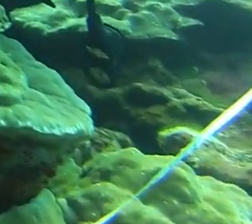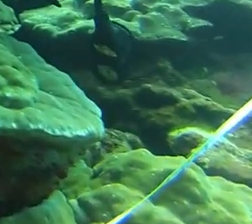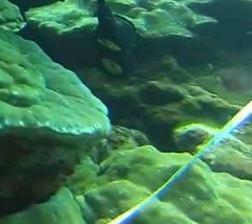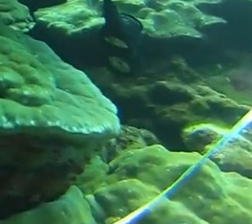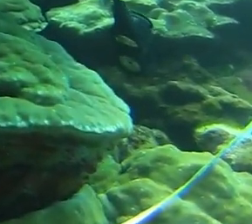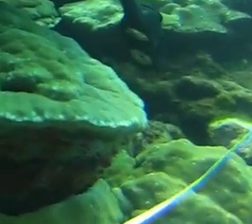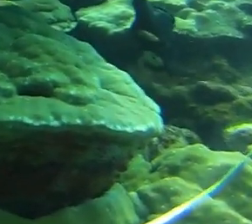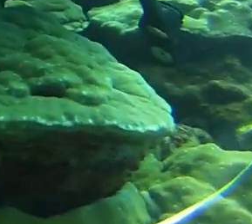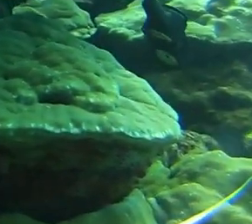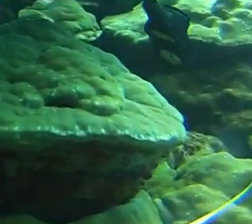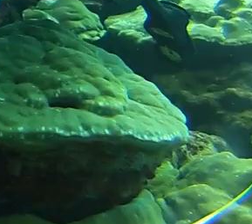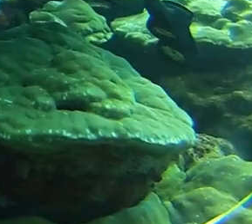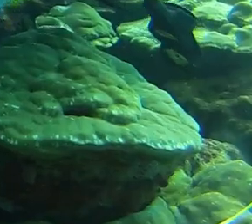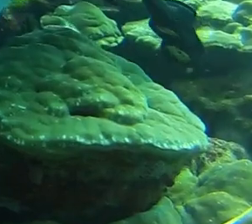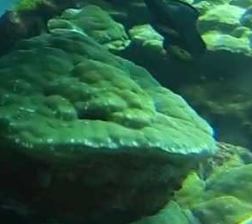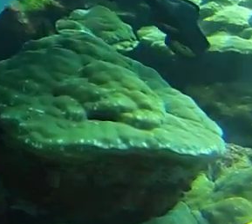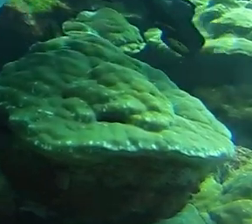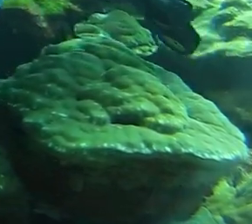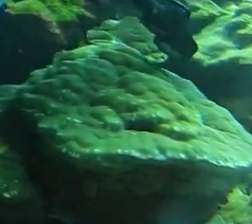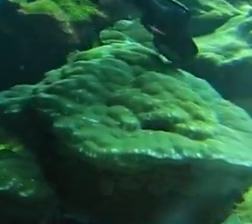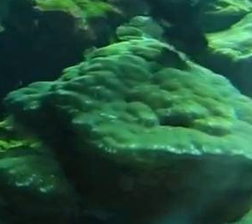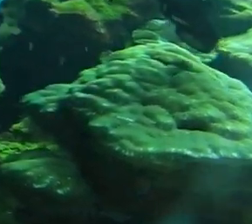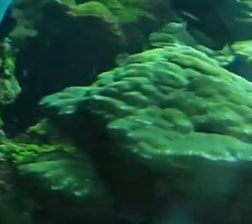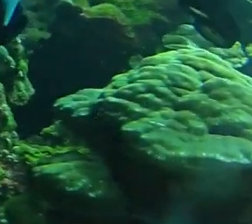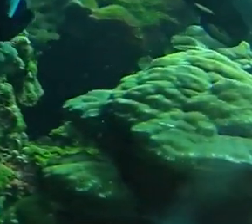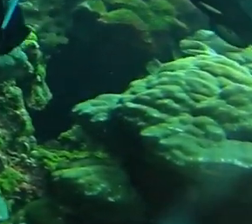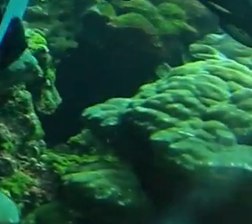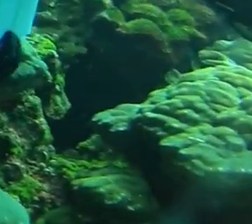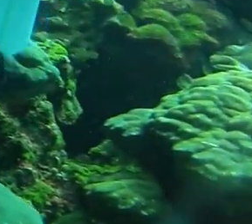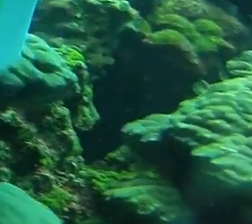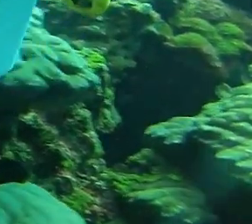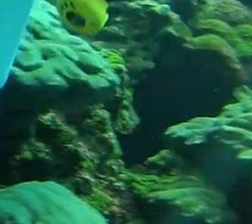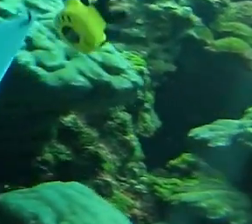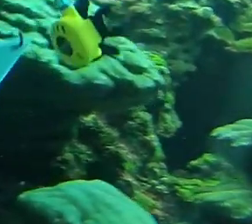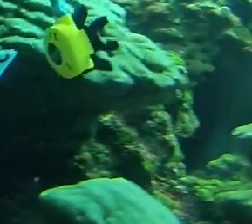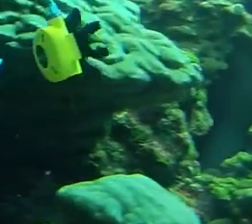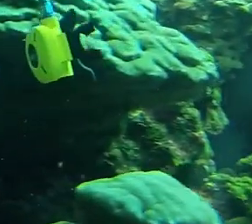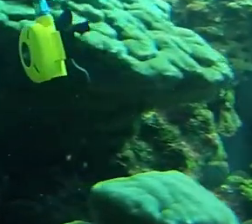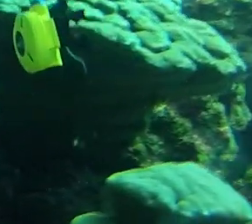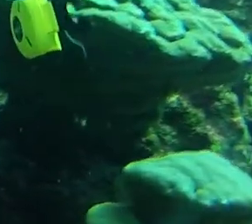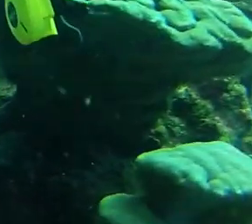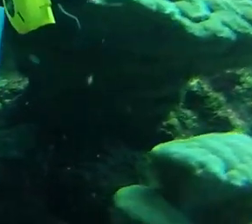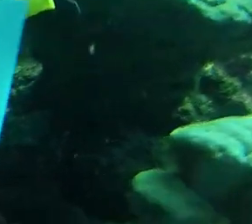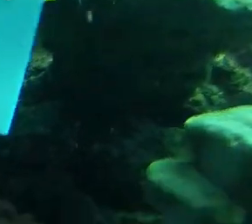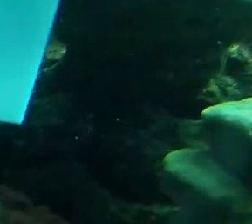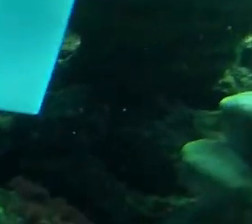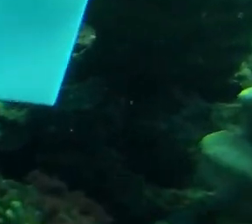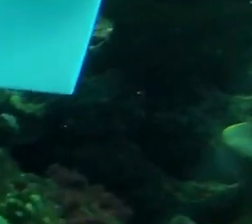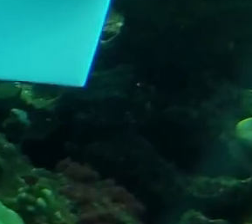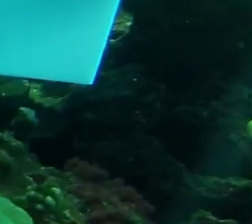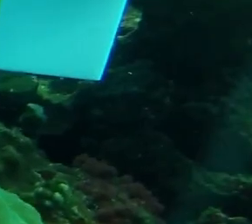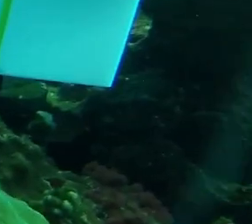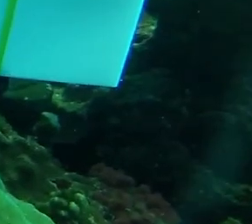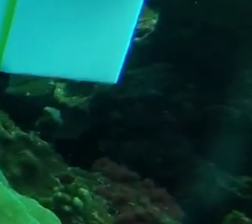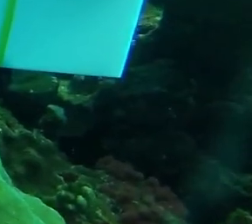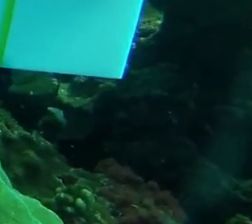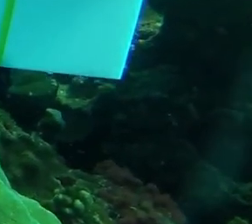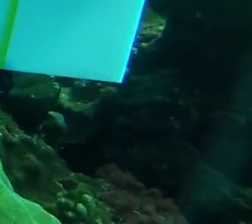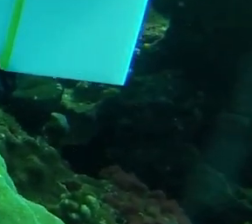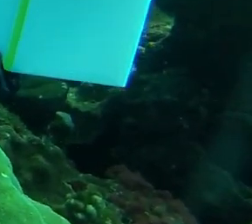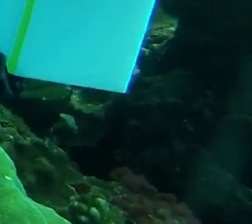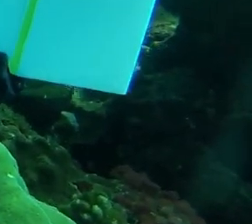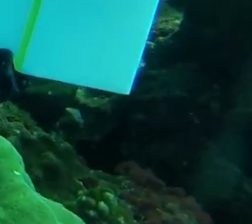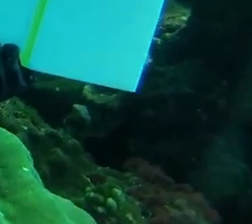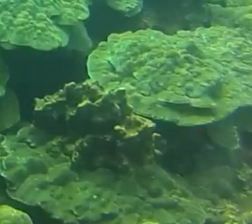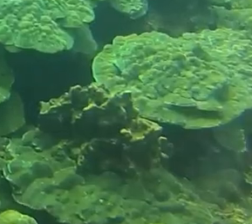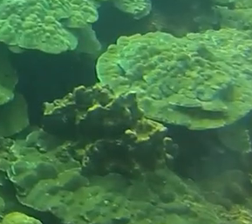evento, denominado Inmersos en el Cambio, cuenta con la participación de una delegación de 30 científicos franceses del más alto